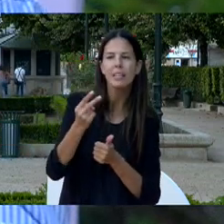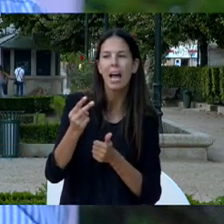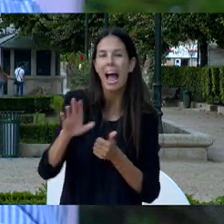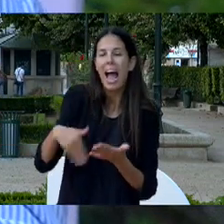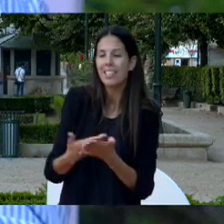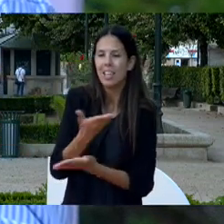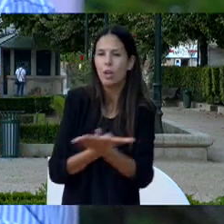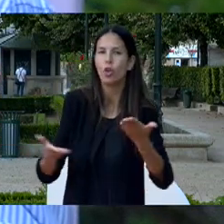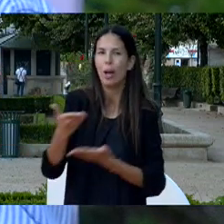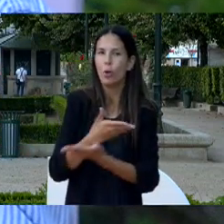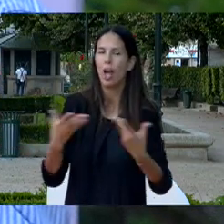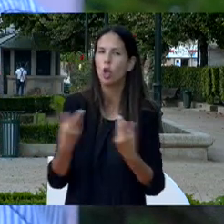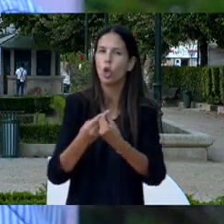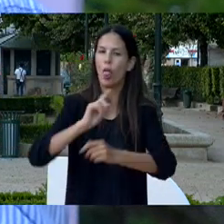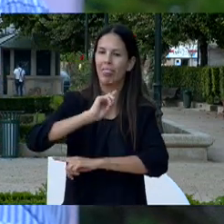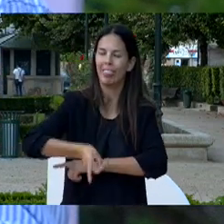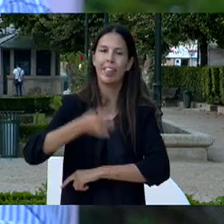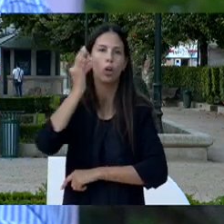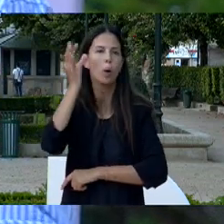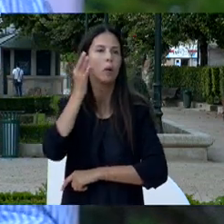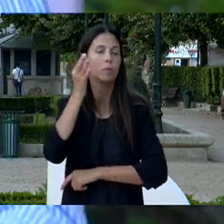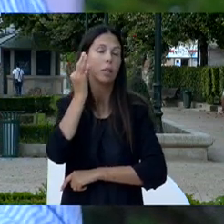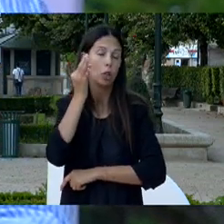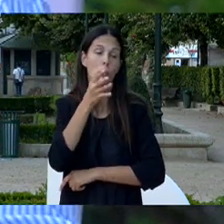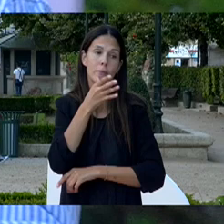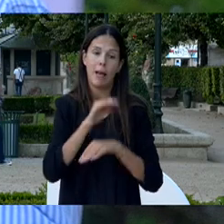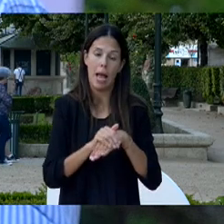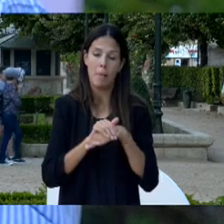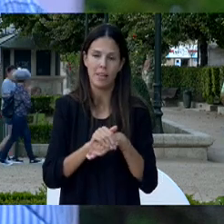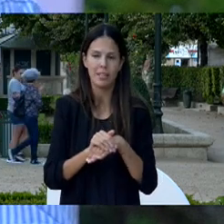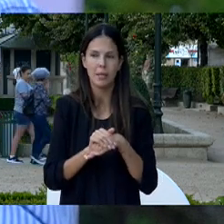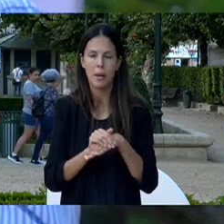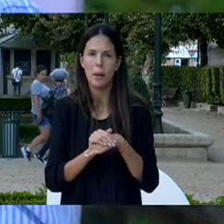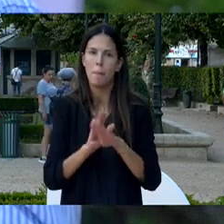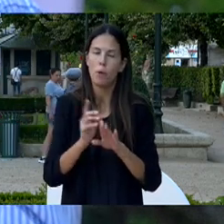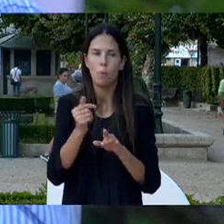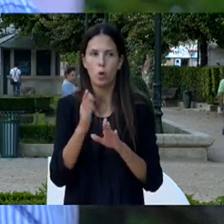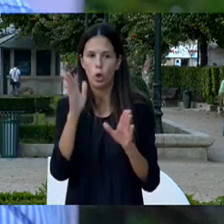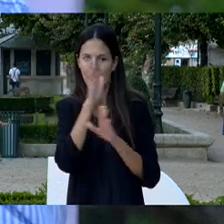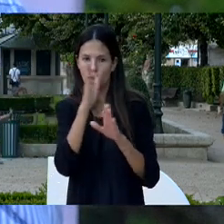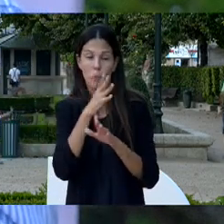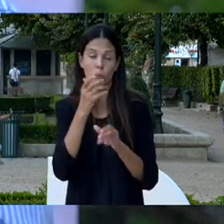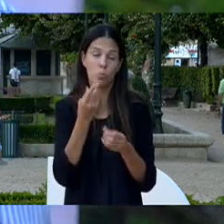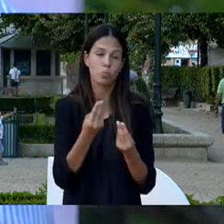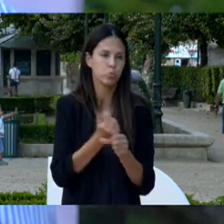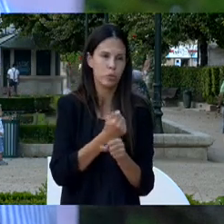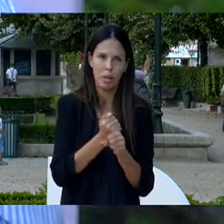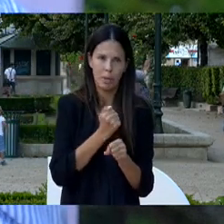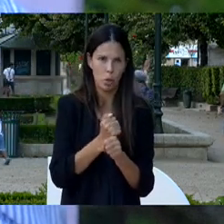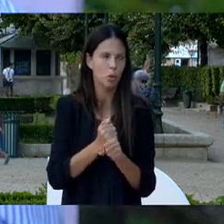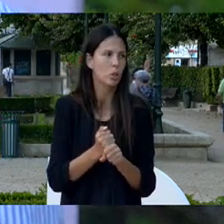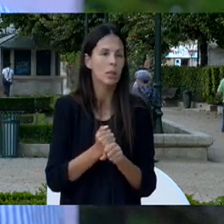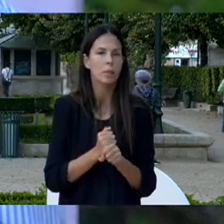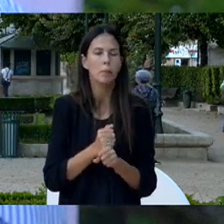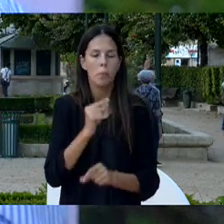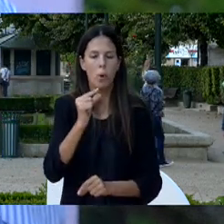incluso colabora coa directora, porque era moi amiga dela, pero solapadamente porque estaba cargada de traballo. E efectivamente,